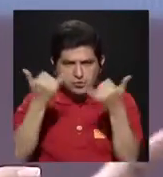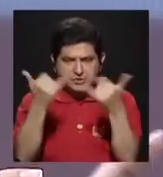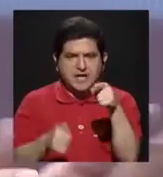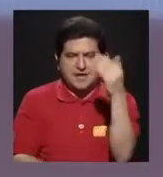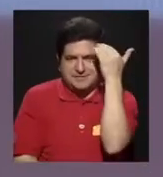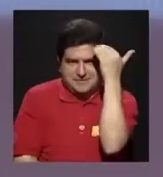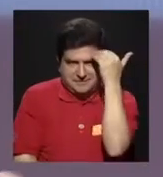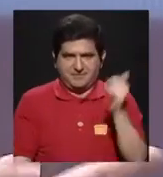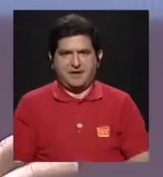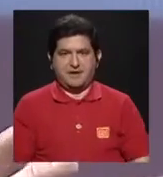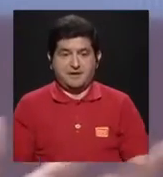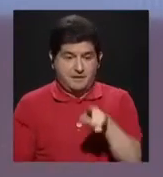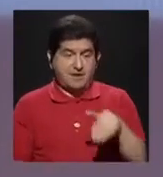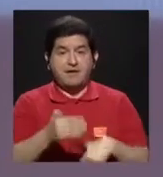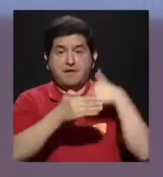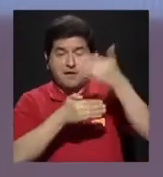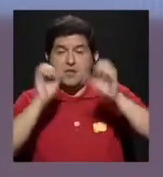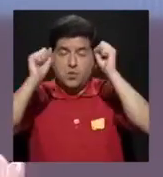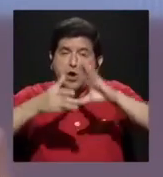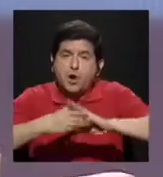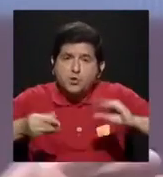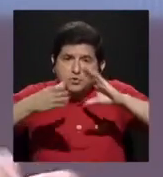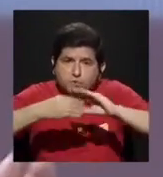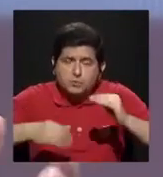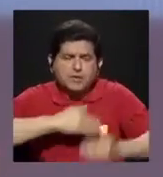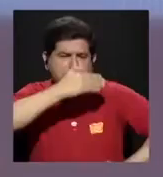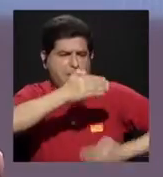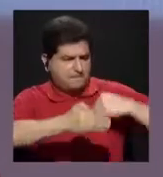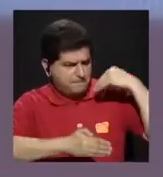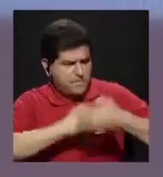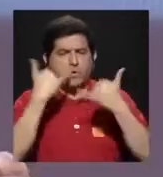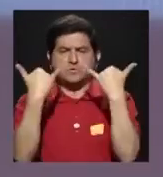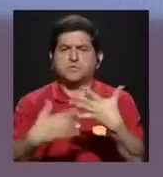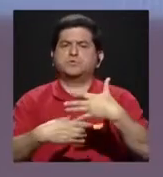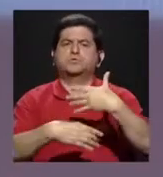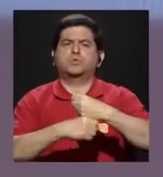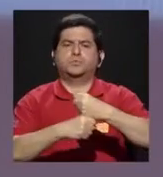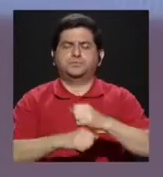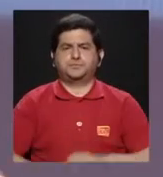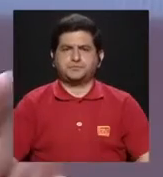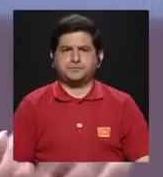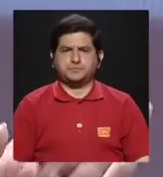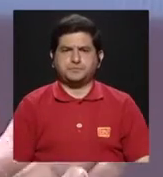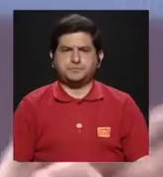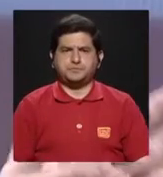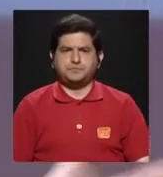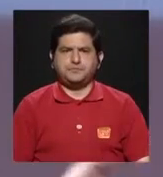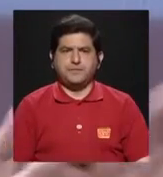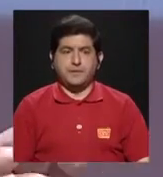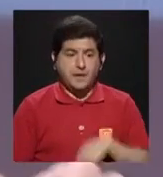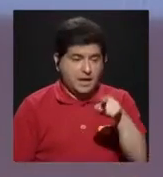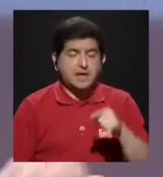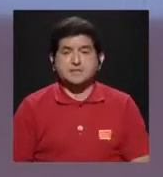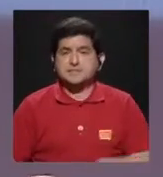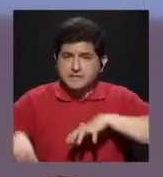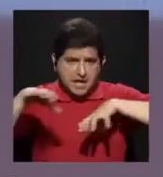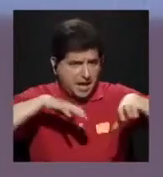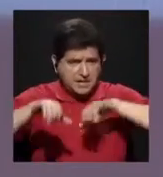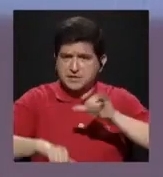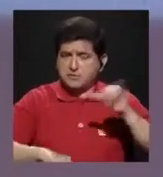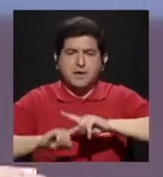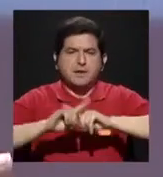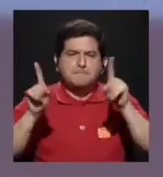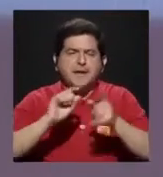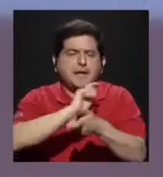saben. De hecho, ellas más adelante tal vez les puede comentar cuál es el proceso que están realizando. Porque es su misma actividad, nada más que con